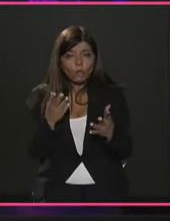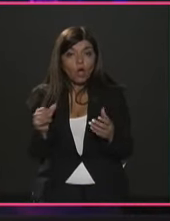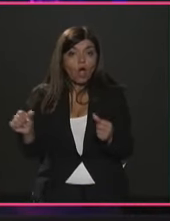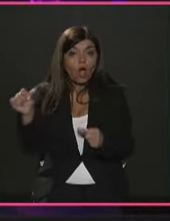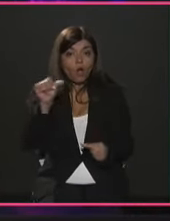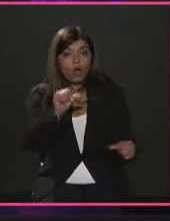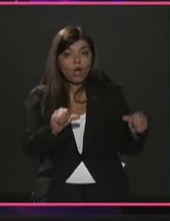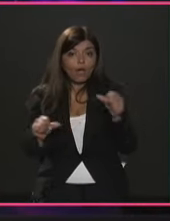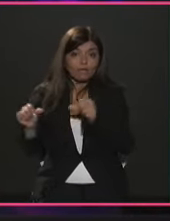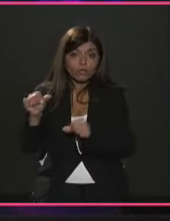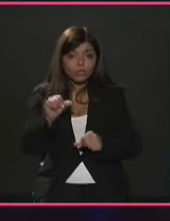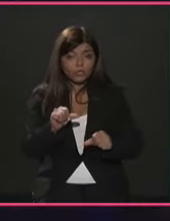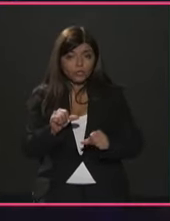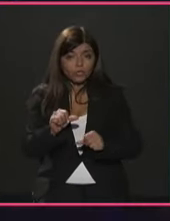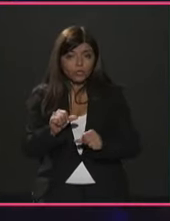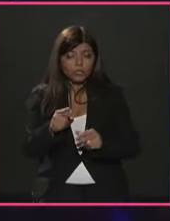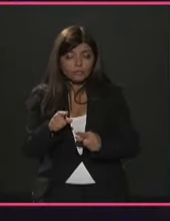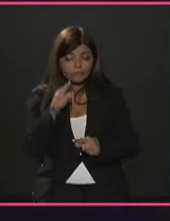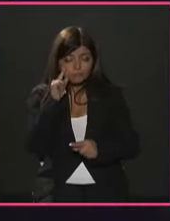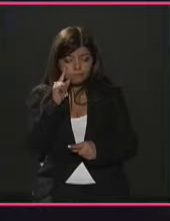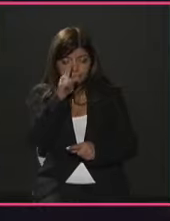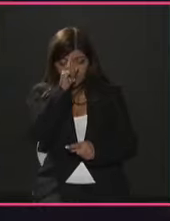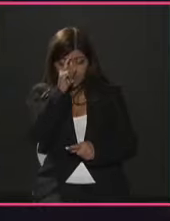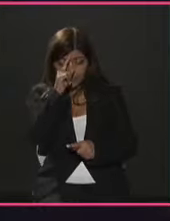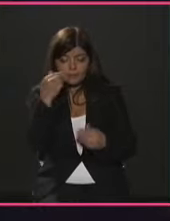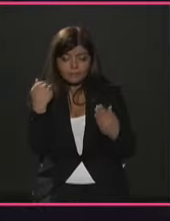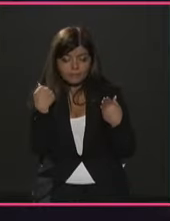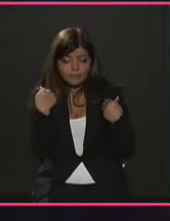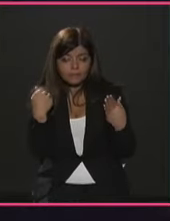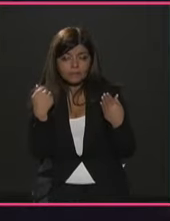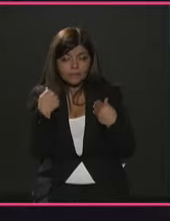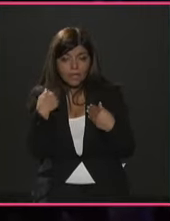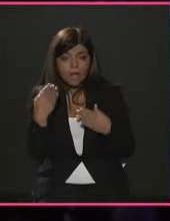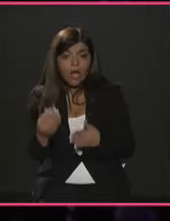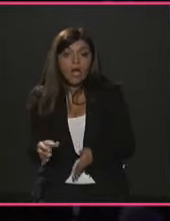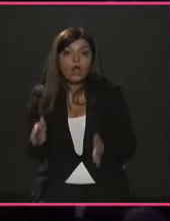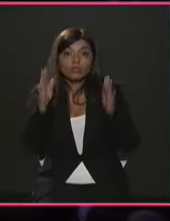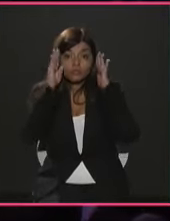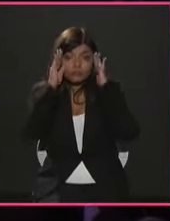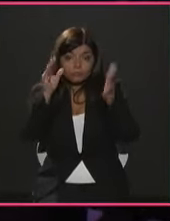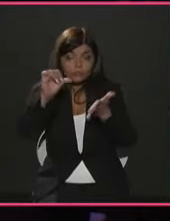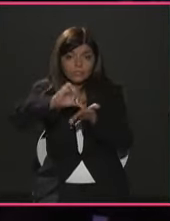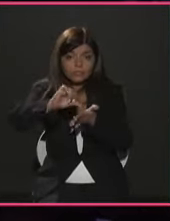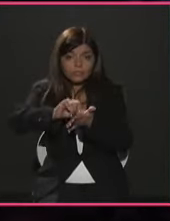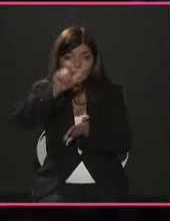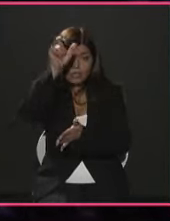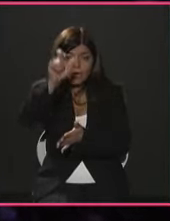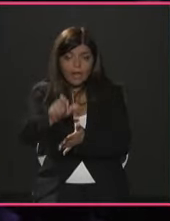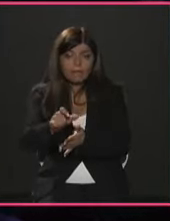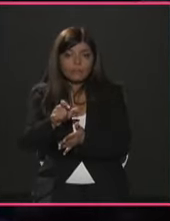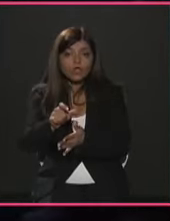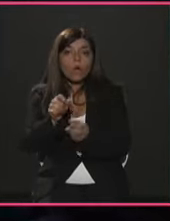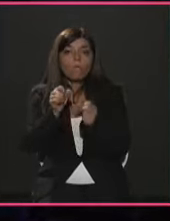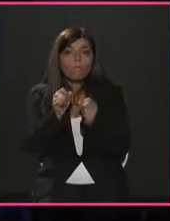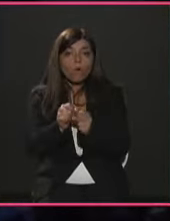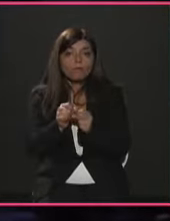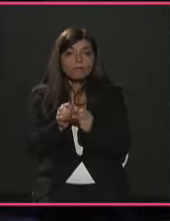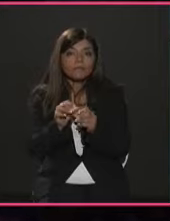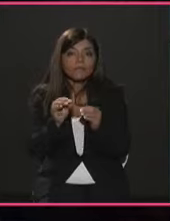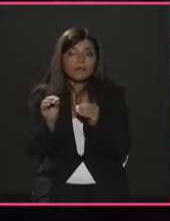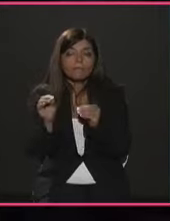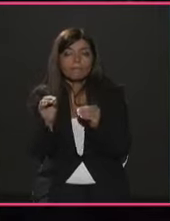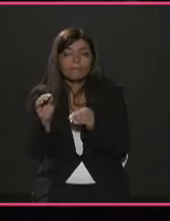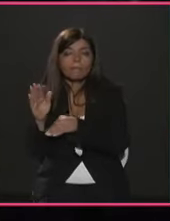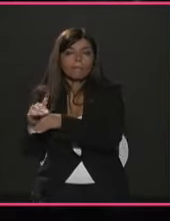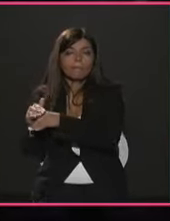laboratorios en los ensayos clínicos y hasta los centros de atención de los enfermos se podían movilizar ministerios de